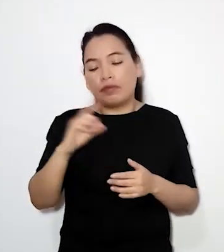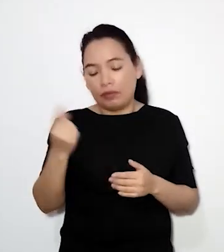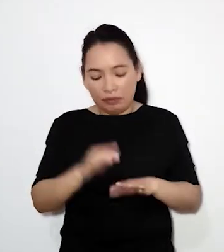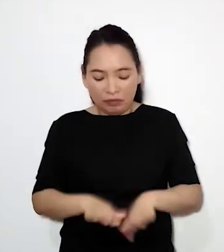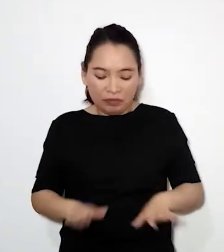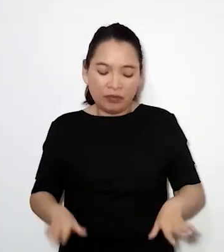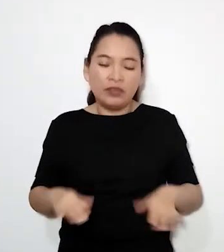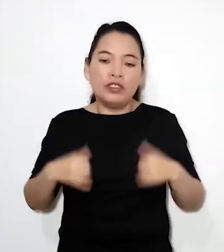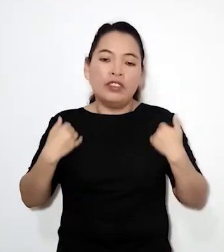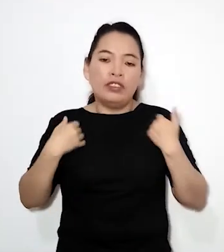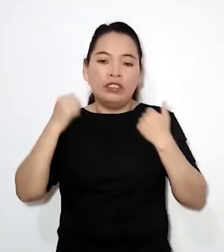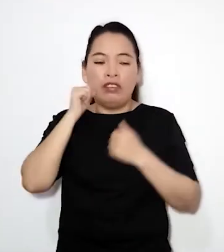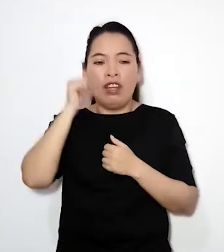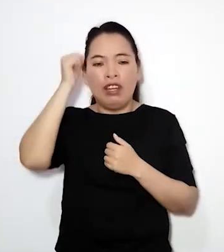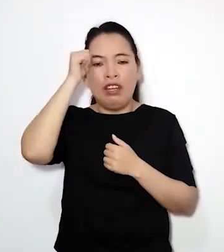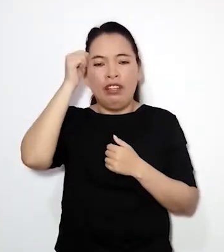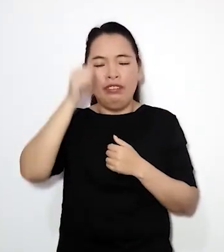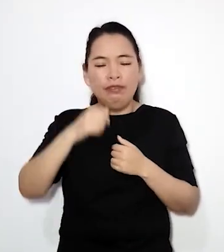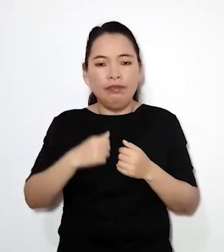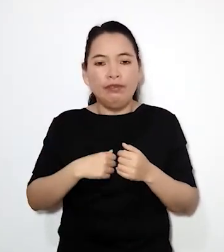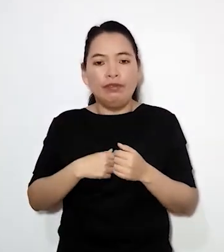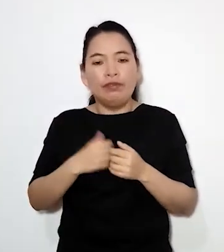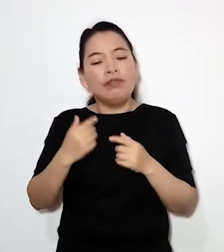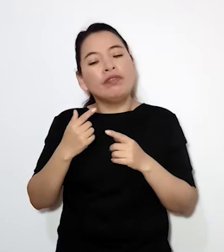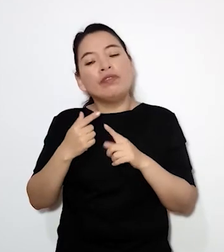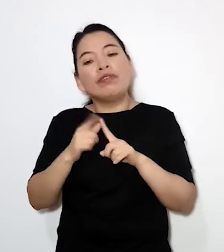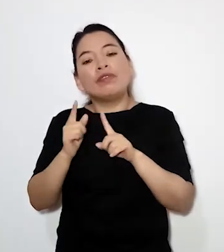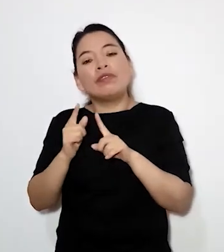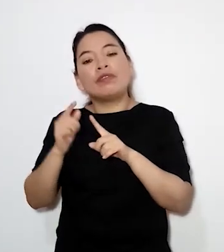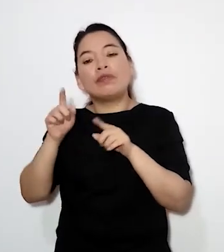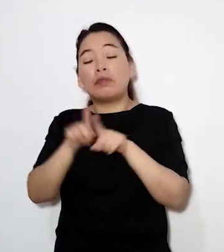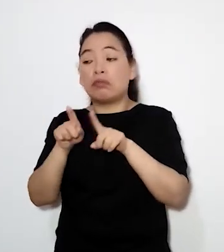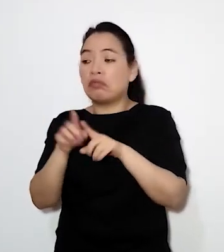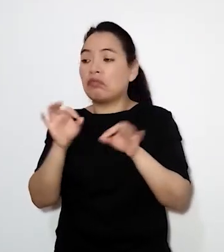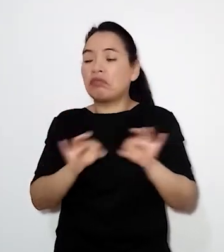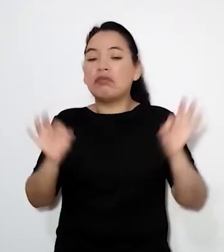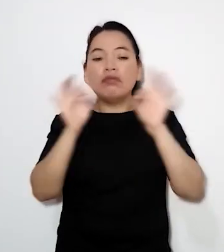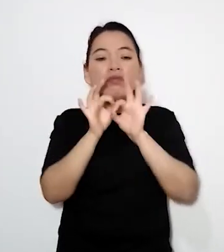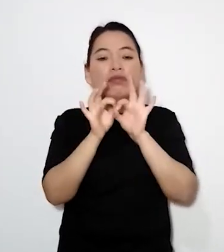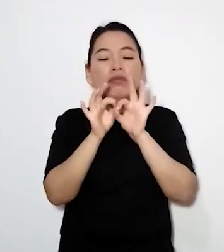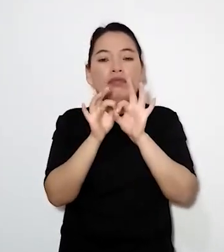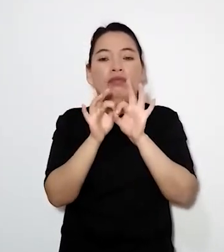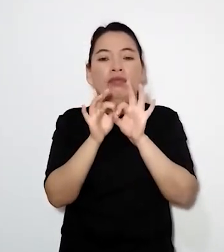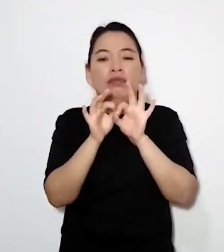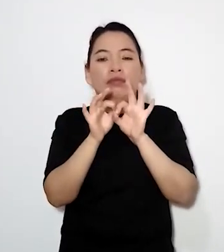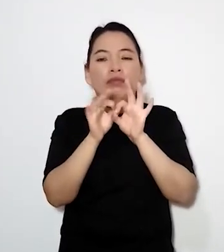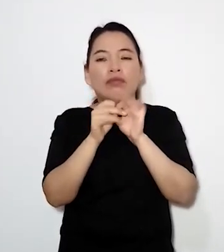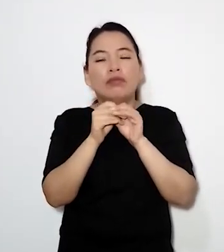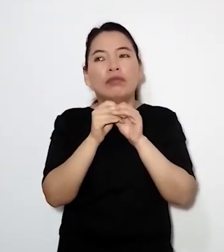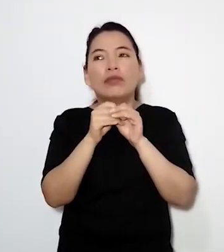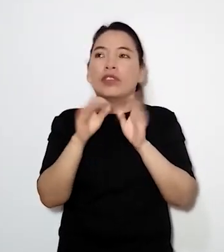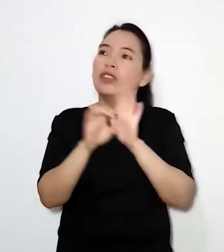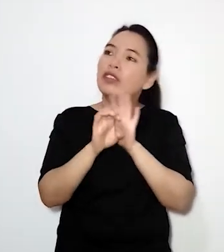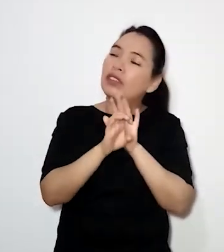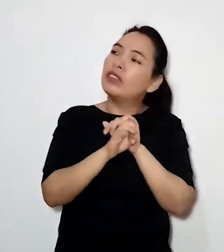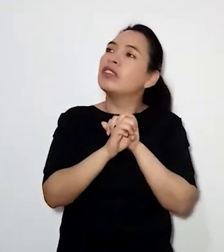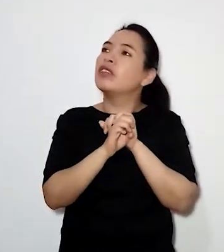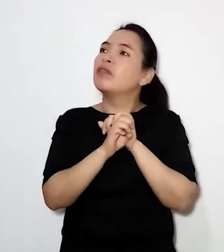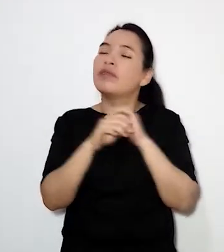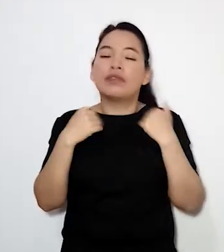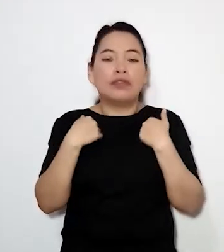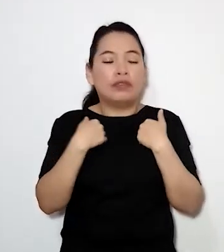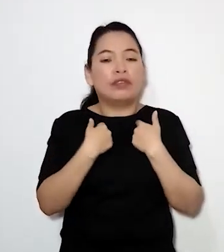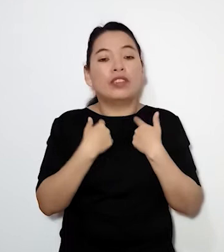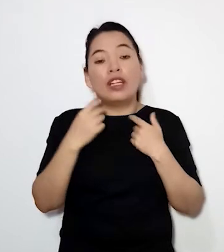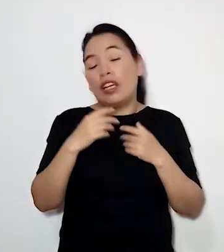menciona el papel, por ejemplo, digamos que juega la educación de personas jóvenes y adultas,